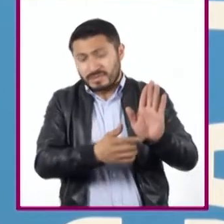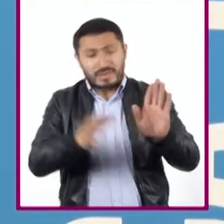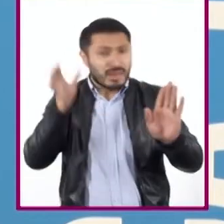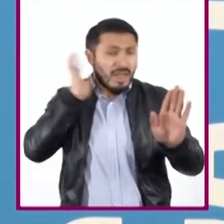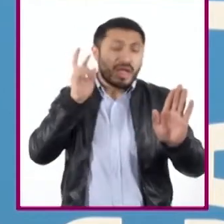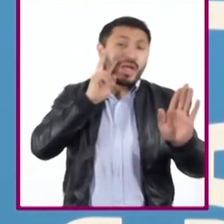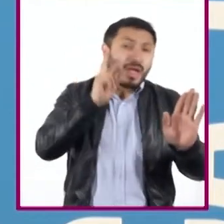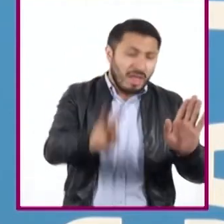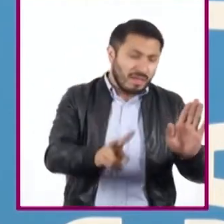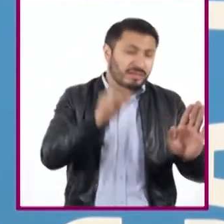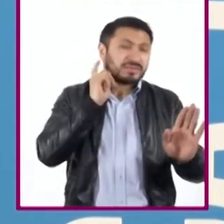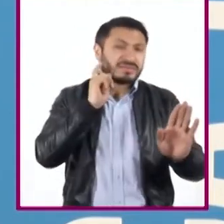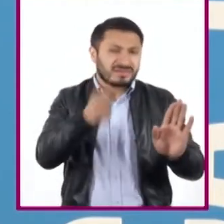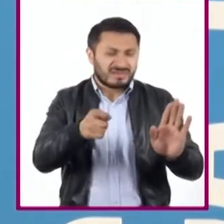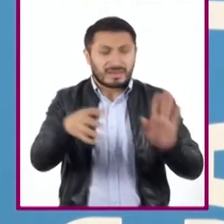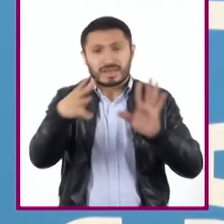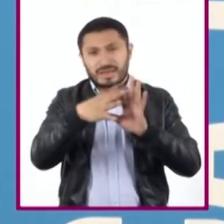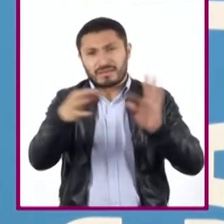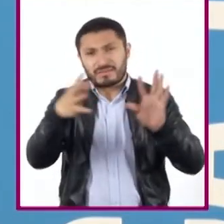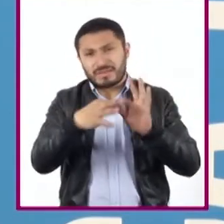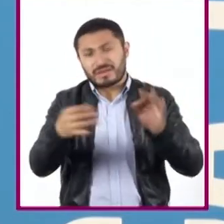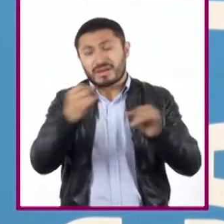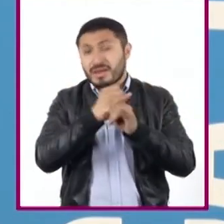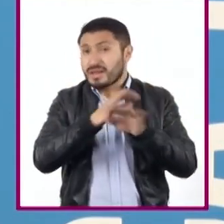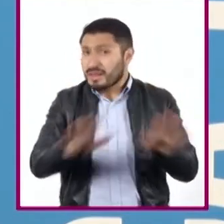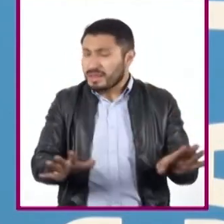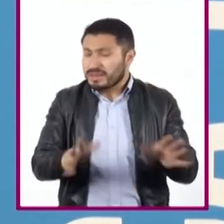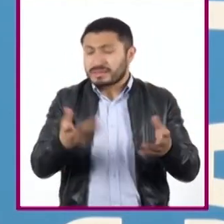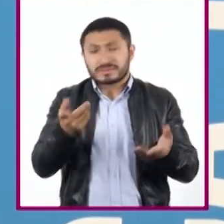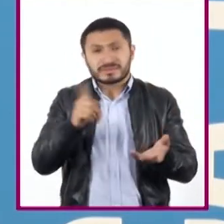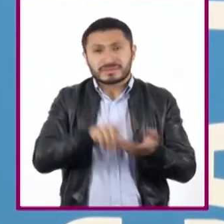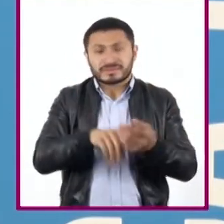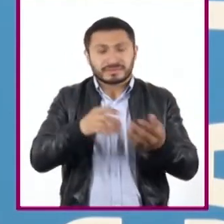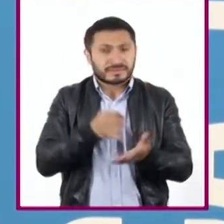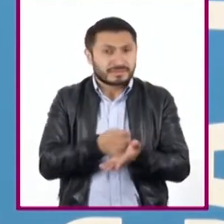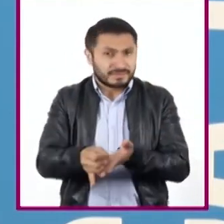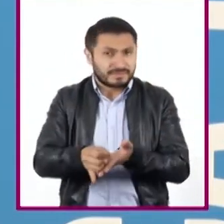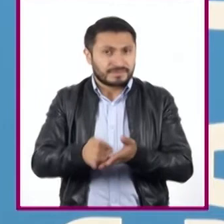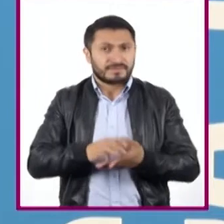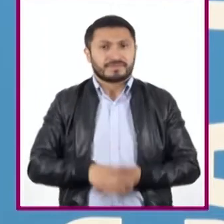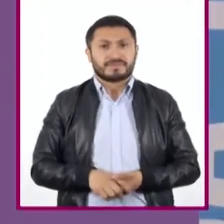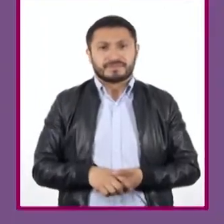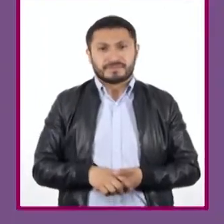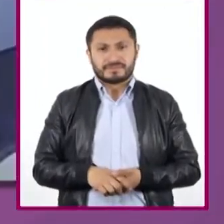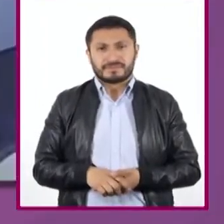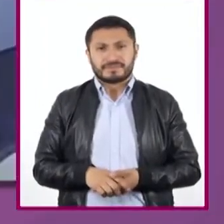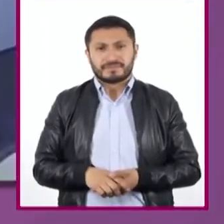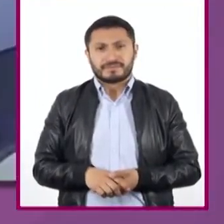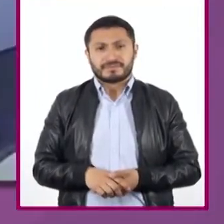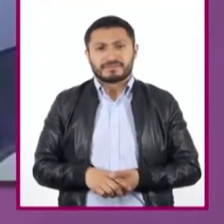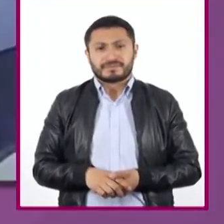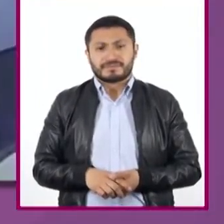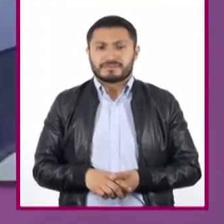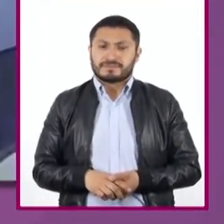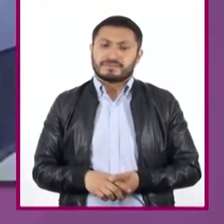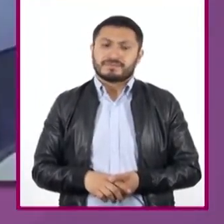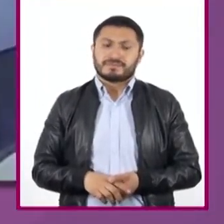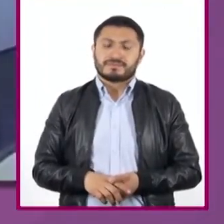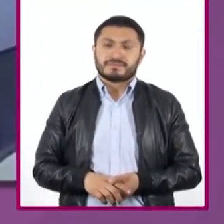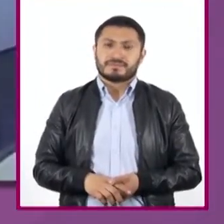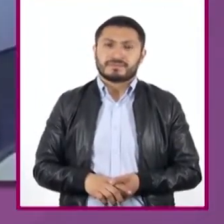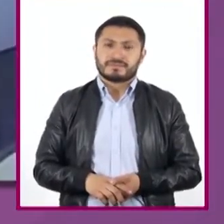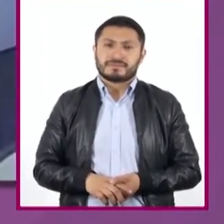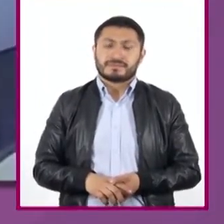el cual explicaremos el papel de la información en la toma de decisiones. ¿Qué papel juega